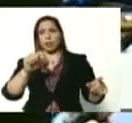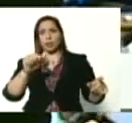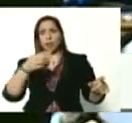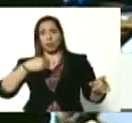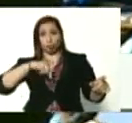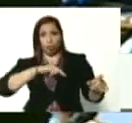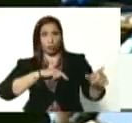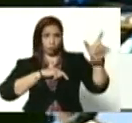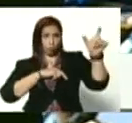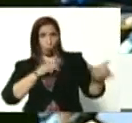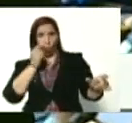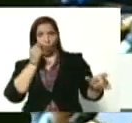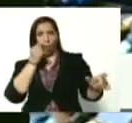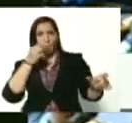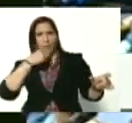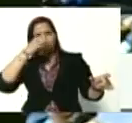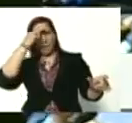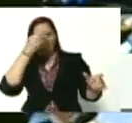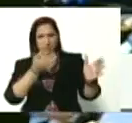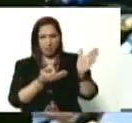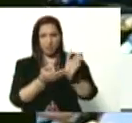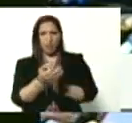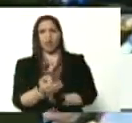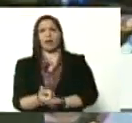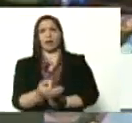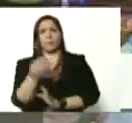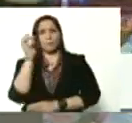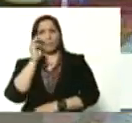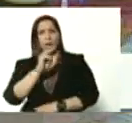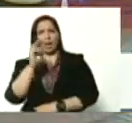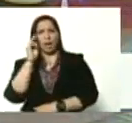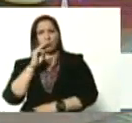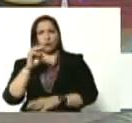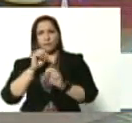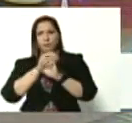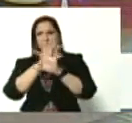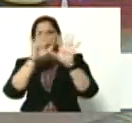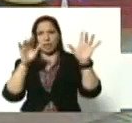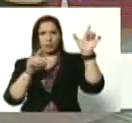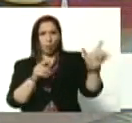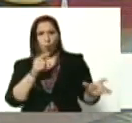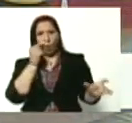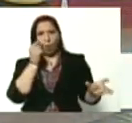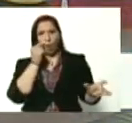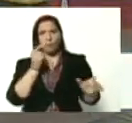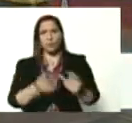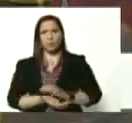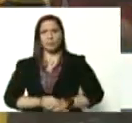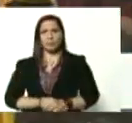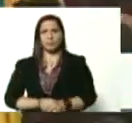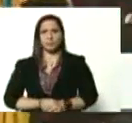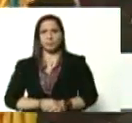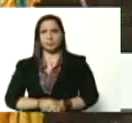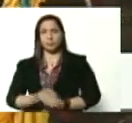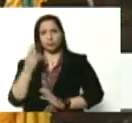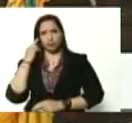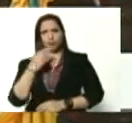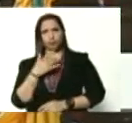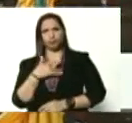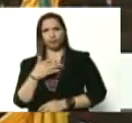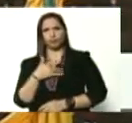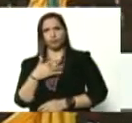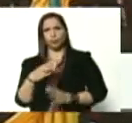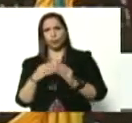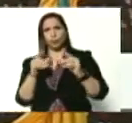rafael urdaneta el padre de los leales el maestro el brillante rafael urdaneta bolivariano a toda